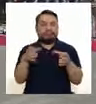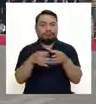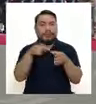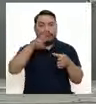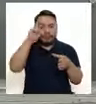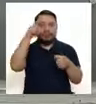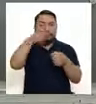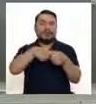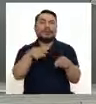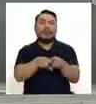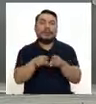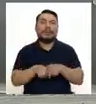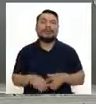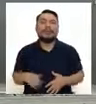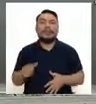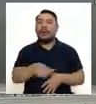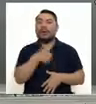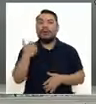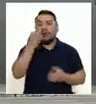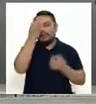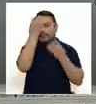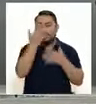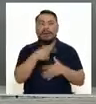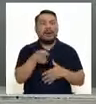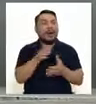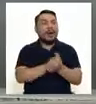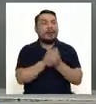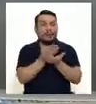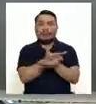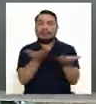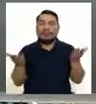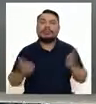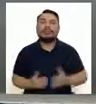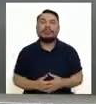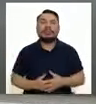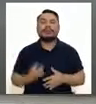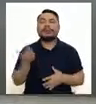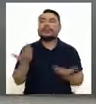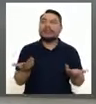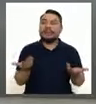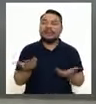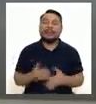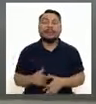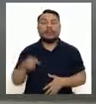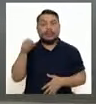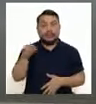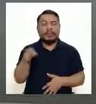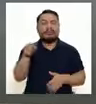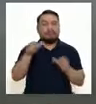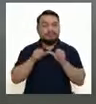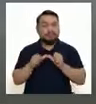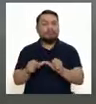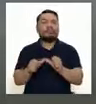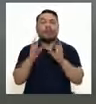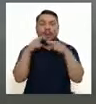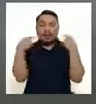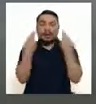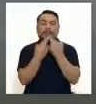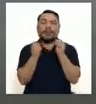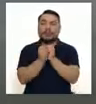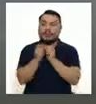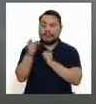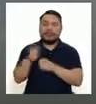aspecto a señalar, Omar, y se lo informamos a nuestros amigos televidentes, es que va a sostener una